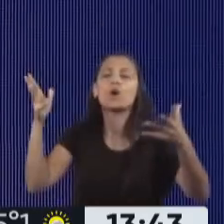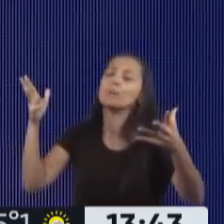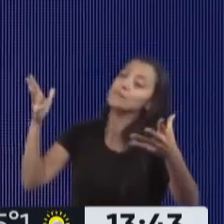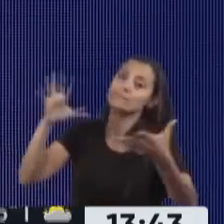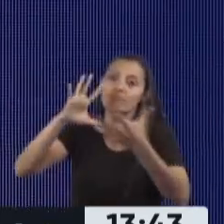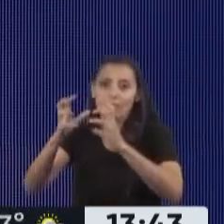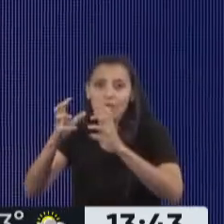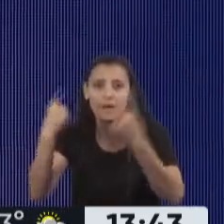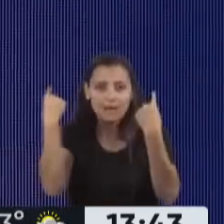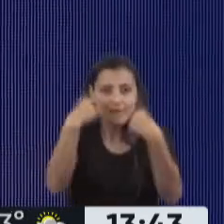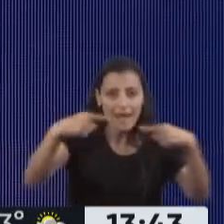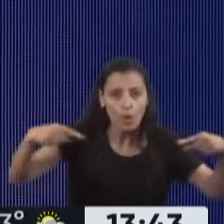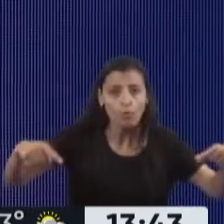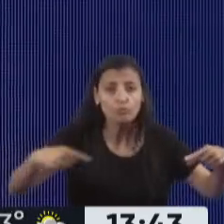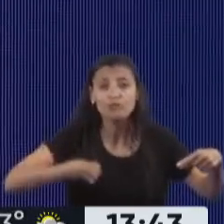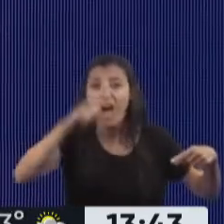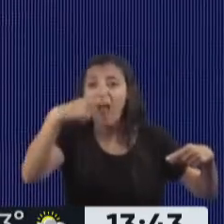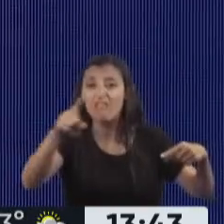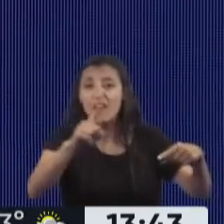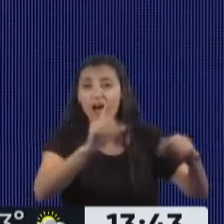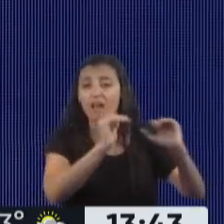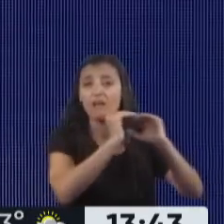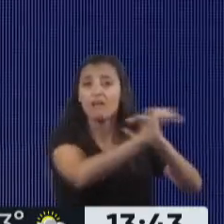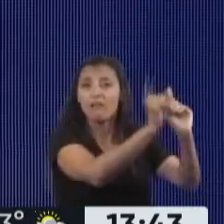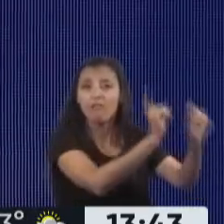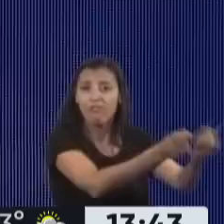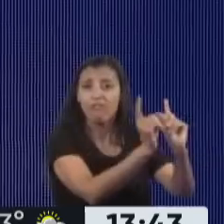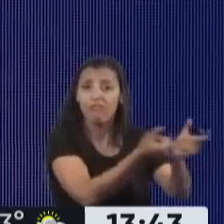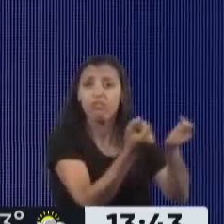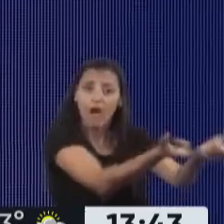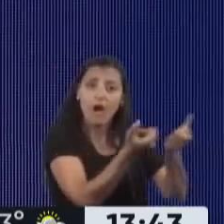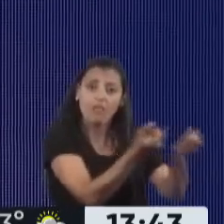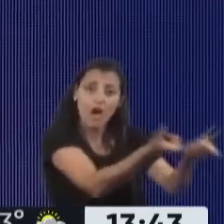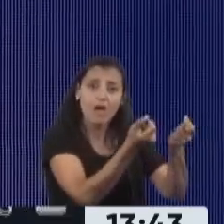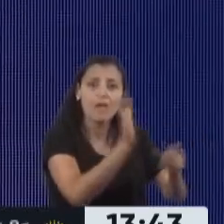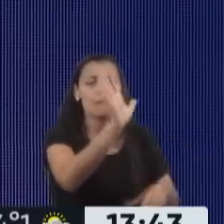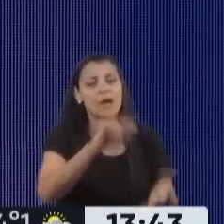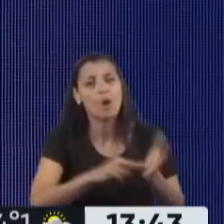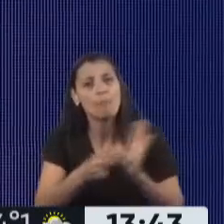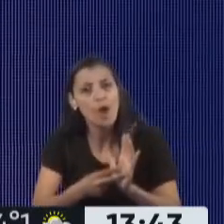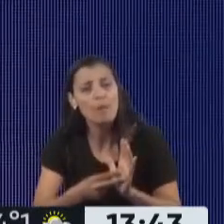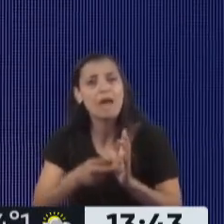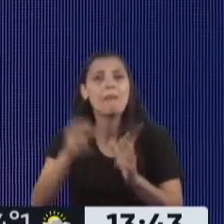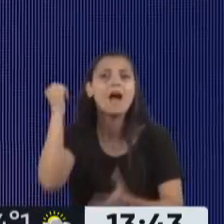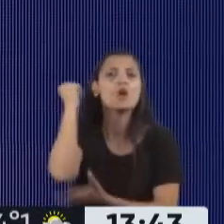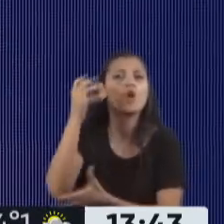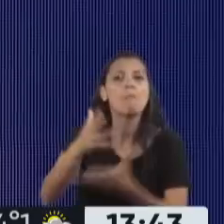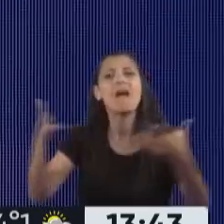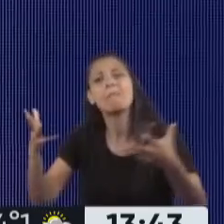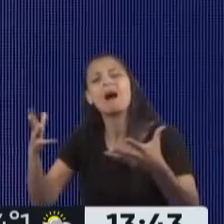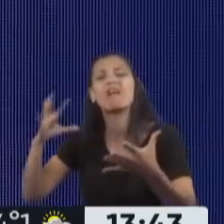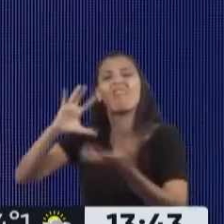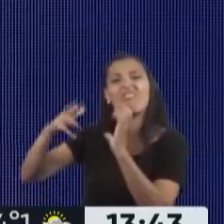los recursos terminaban siendo constantes. Pero, ¿cuál es el problema con la macro más inmunda? Primero que